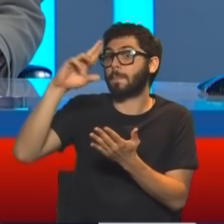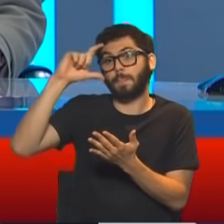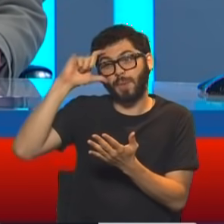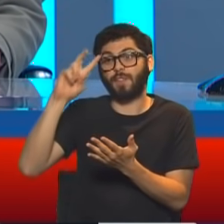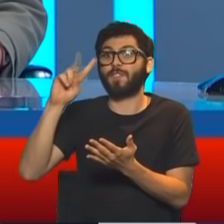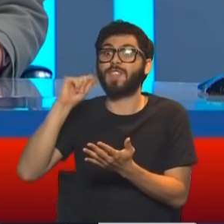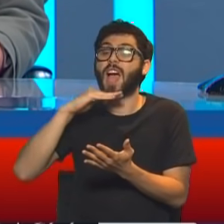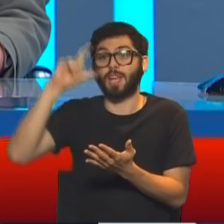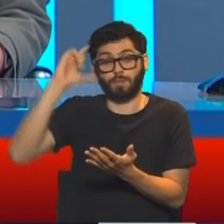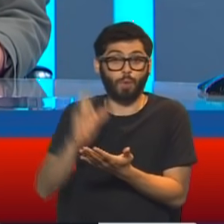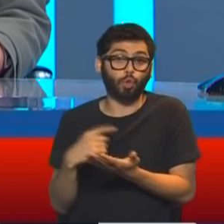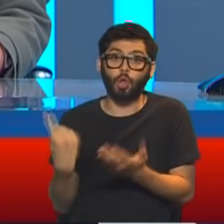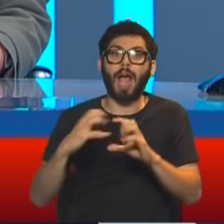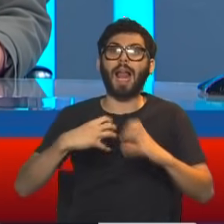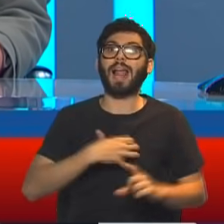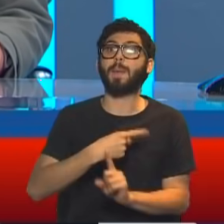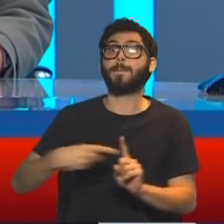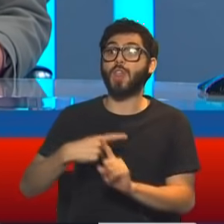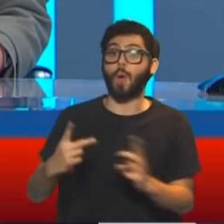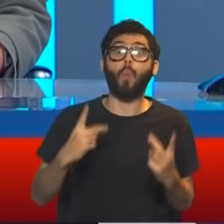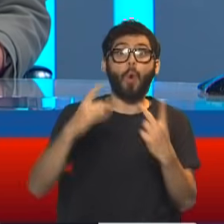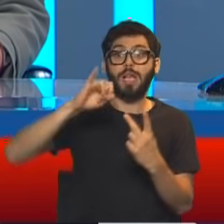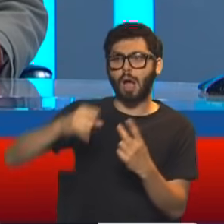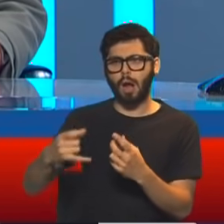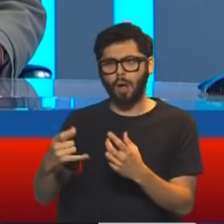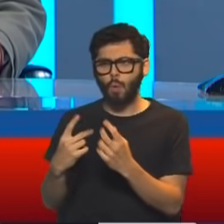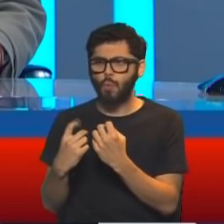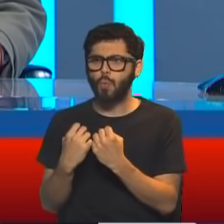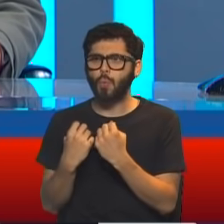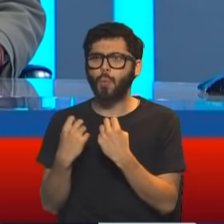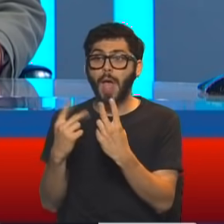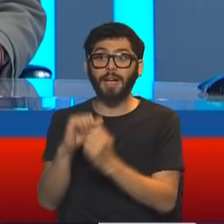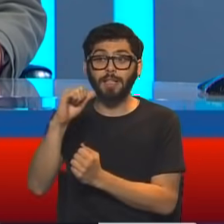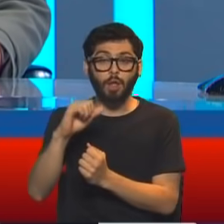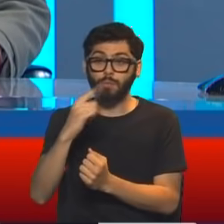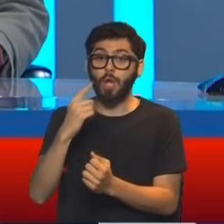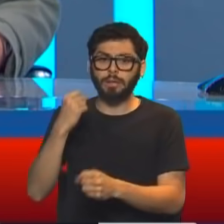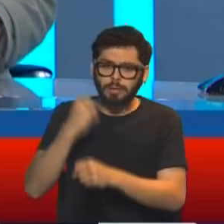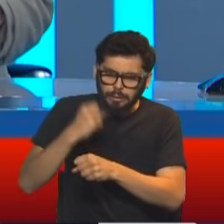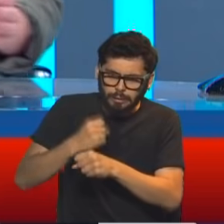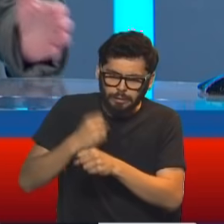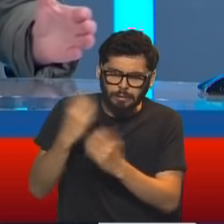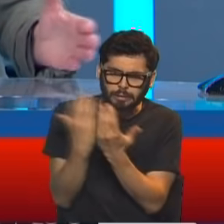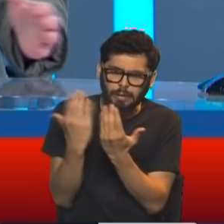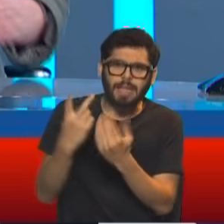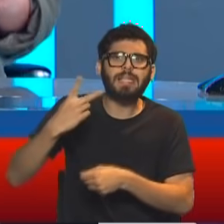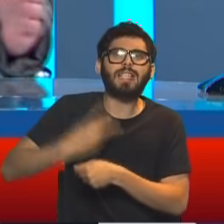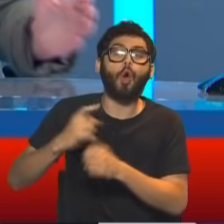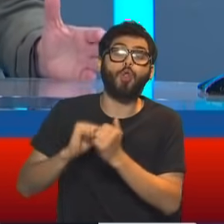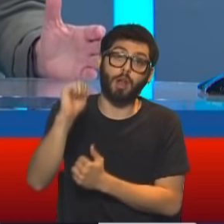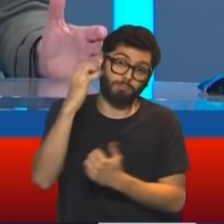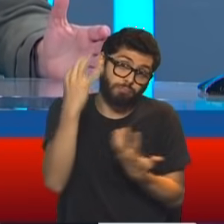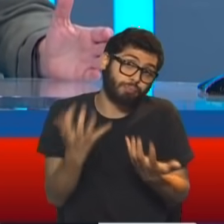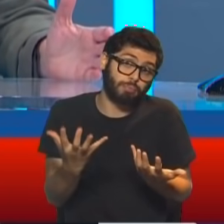toda la clase media. ¿De qué estamos hablando? Claro. Un pibe que se deslomó para terminar el secundario, porque estamos hablando de que le